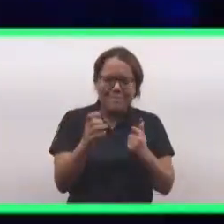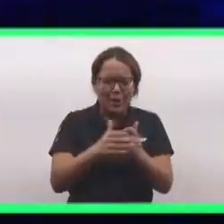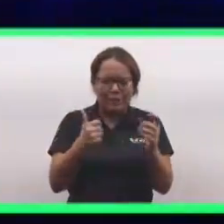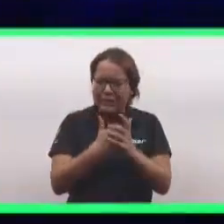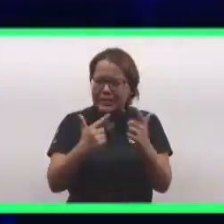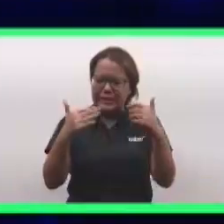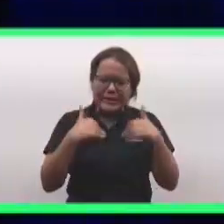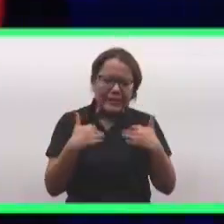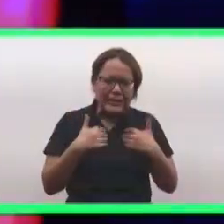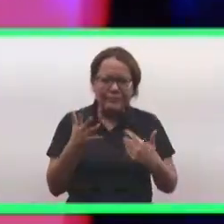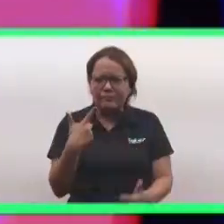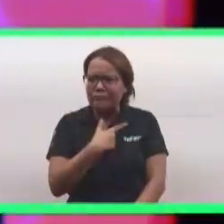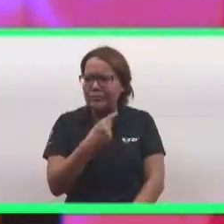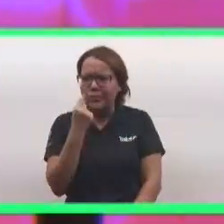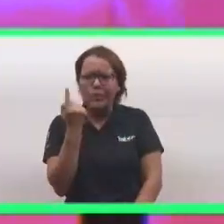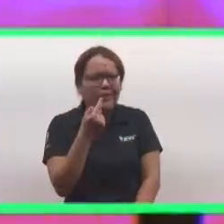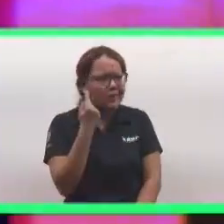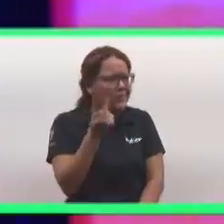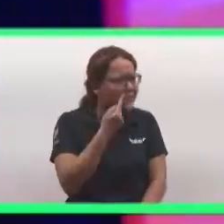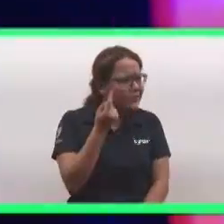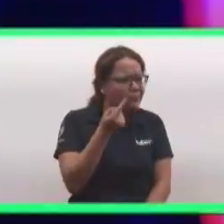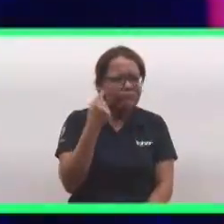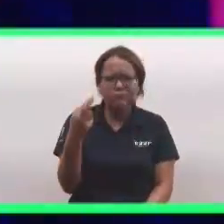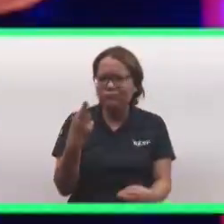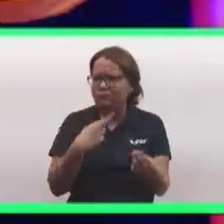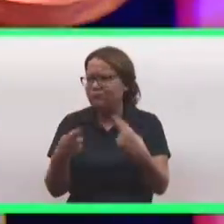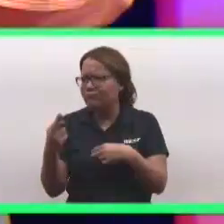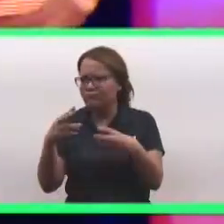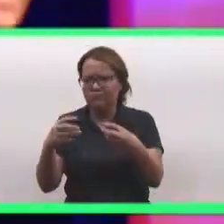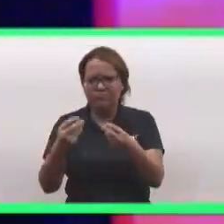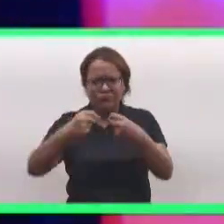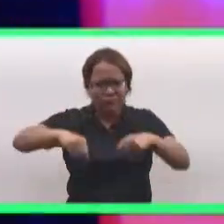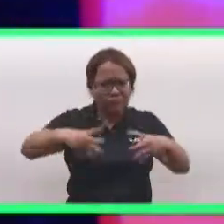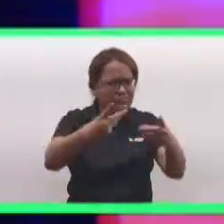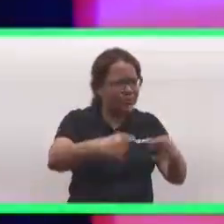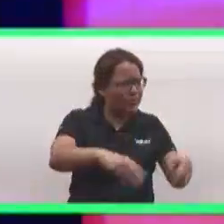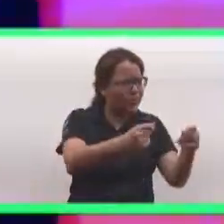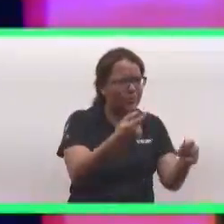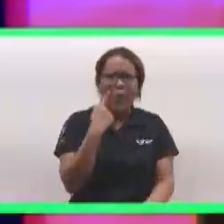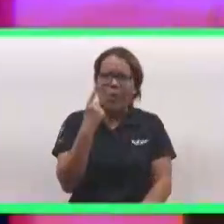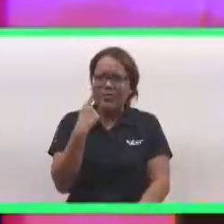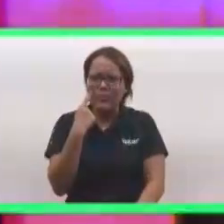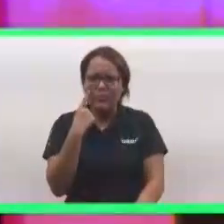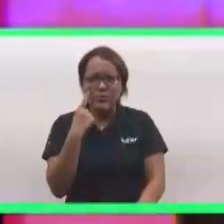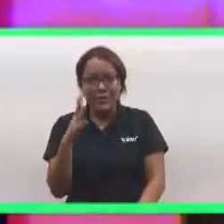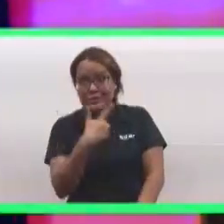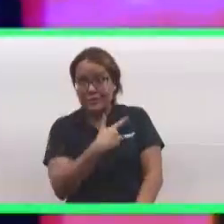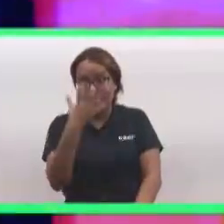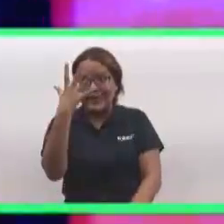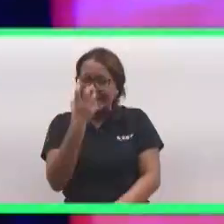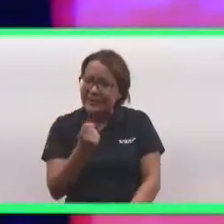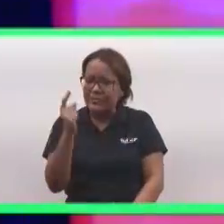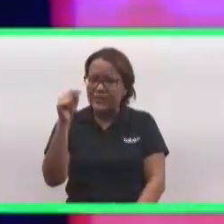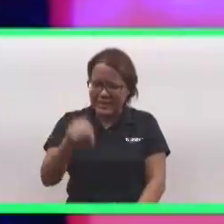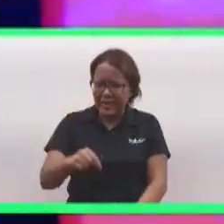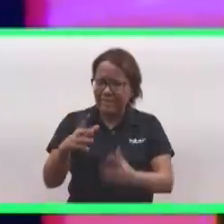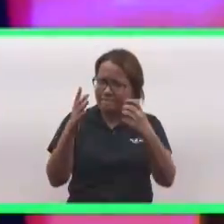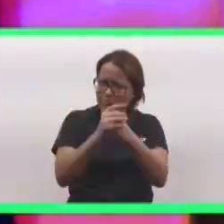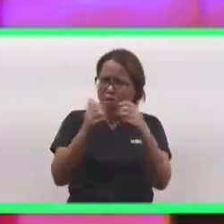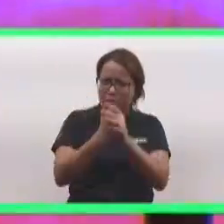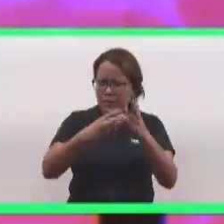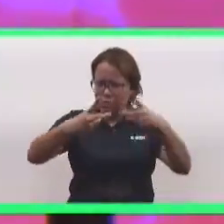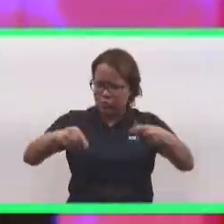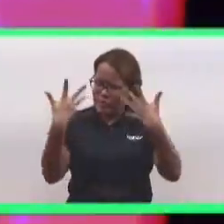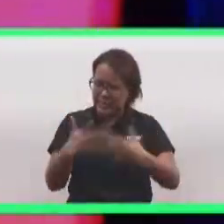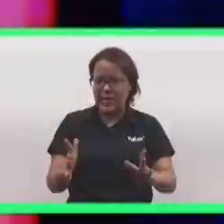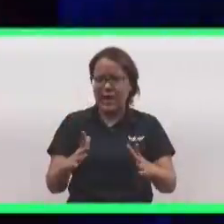comienza a buscar quick fixes o arreglos rápidos. Queremos que las cosas se arreglen ya, y que mañana las cosas esté puestas, y que la cosa